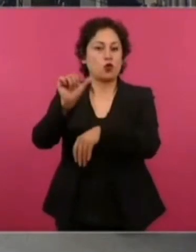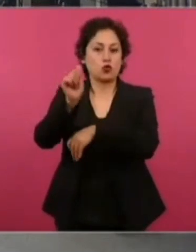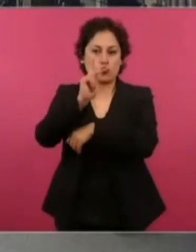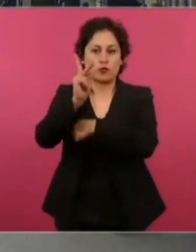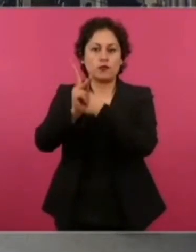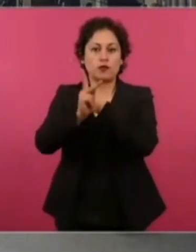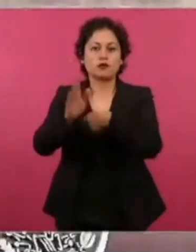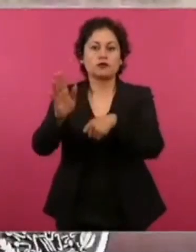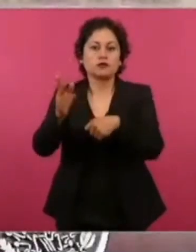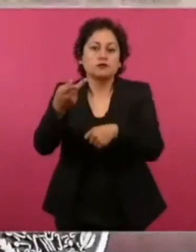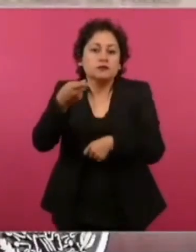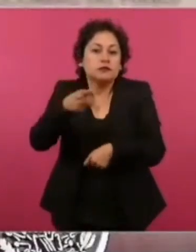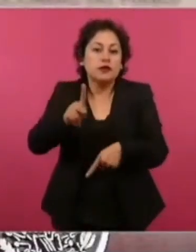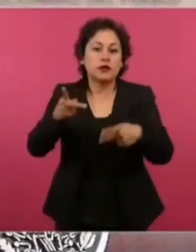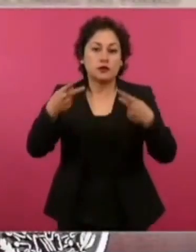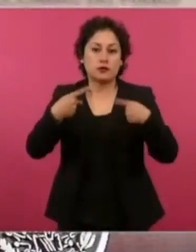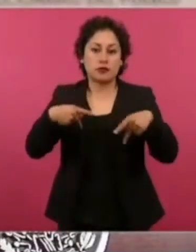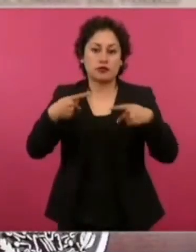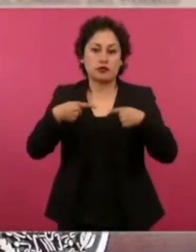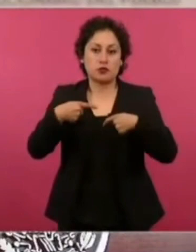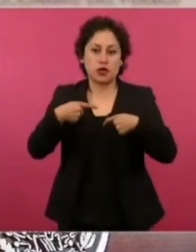calificados,